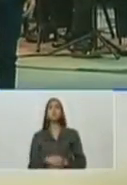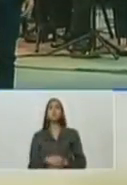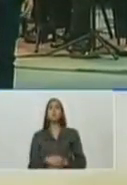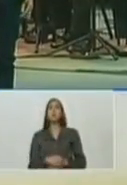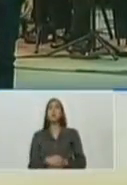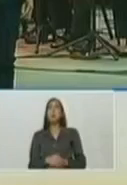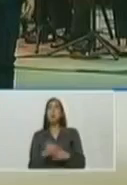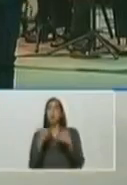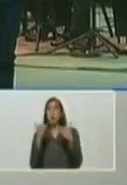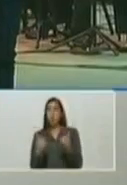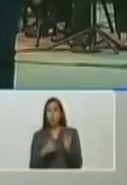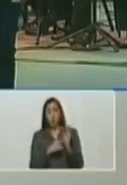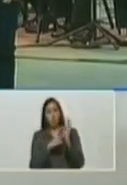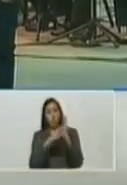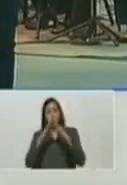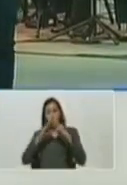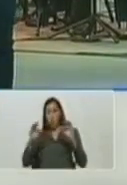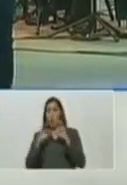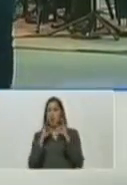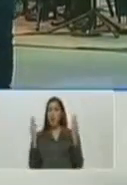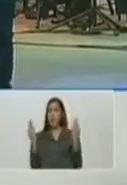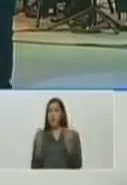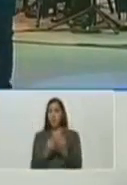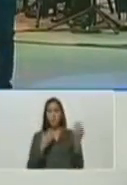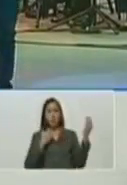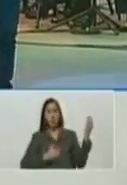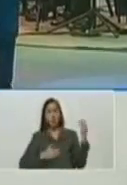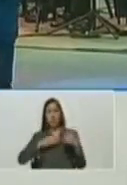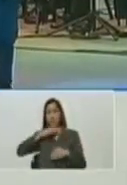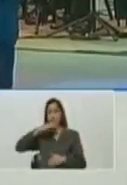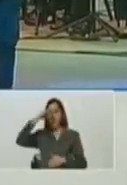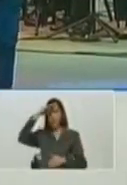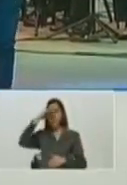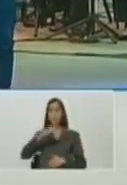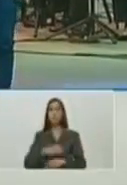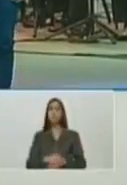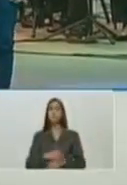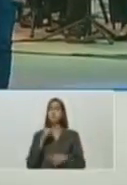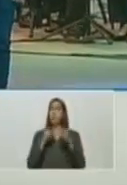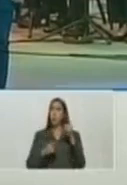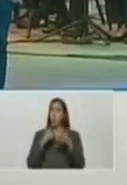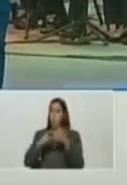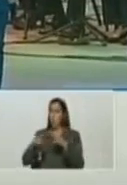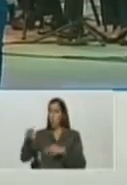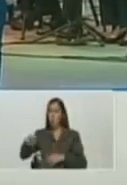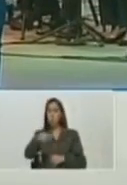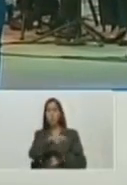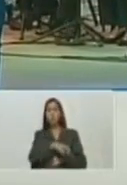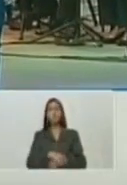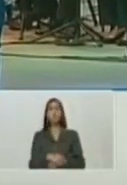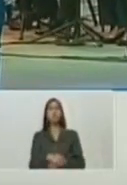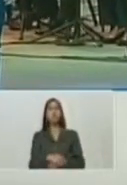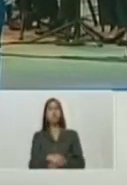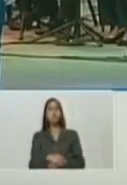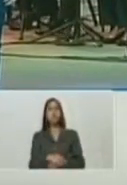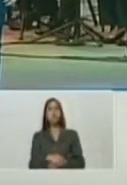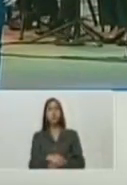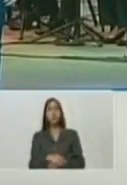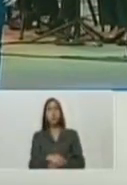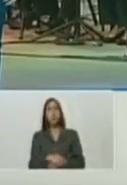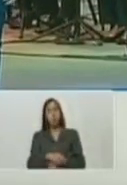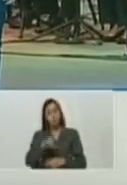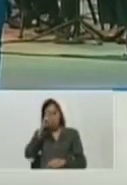en representación de toda la familia Primera. Aquí habemos unos cuantos, Ali Alejandro por allá también. Presidente, con todo el